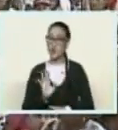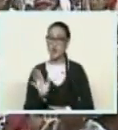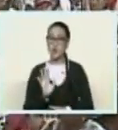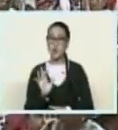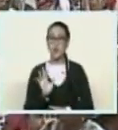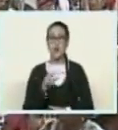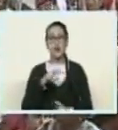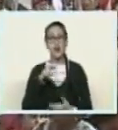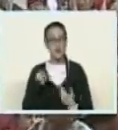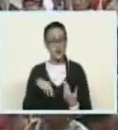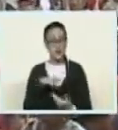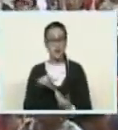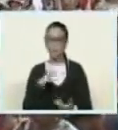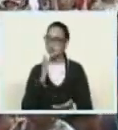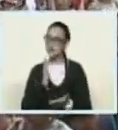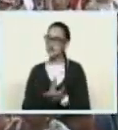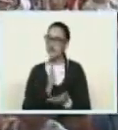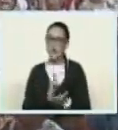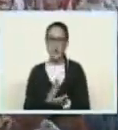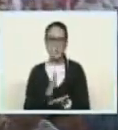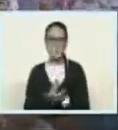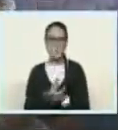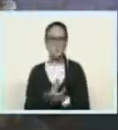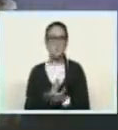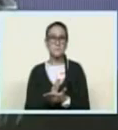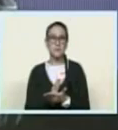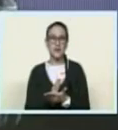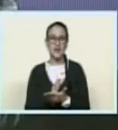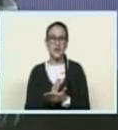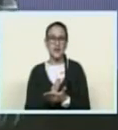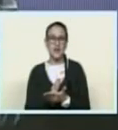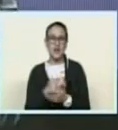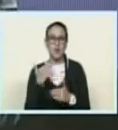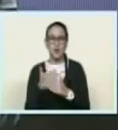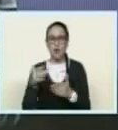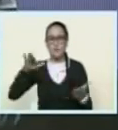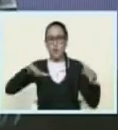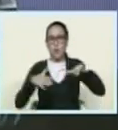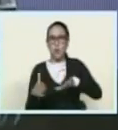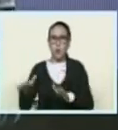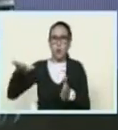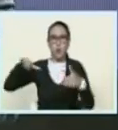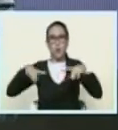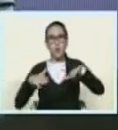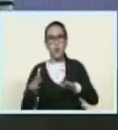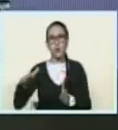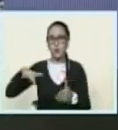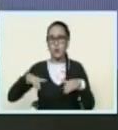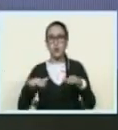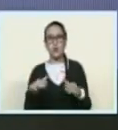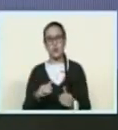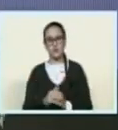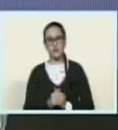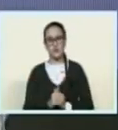Una revolución siempre son mares turbulentos, son tormentas.